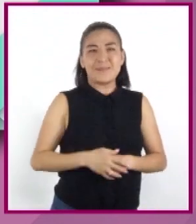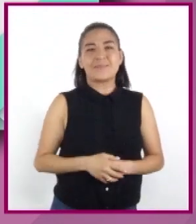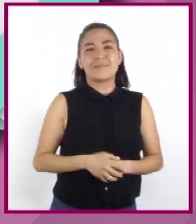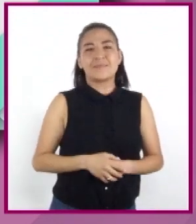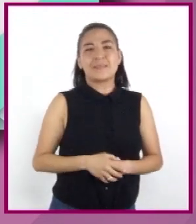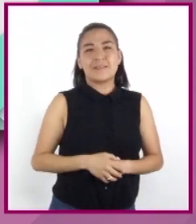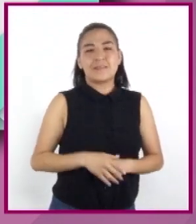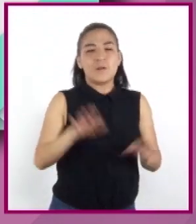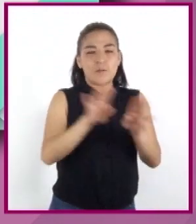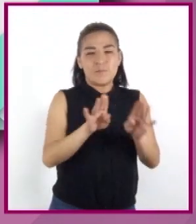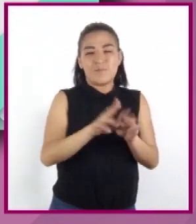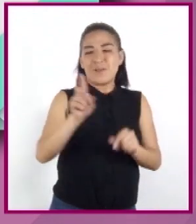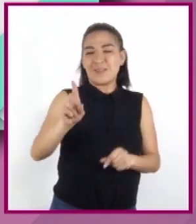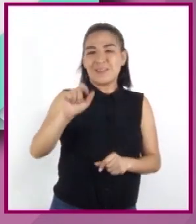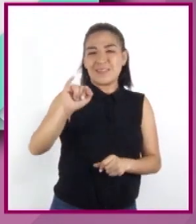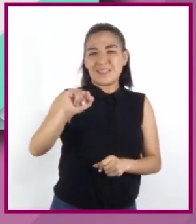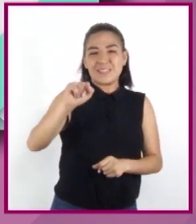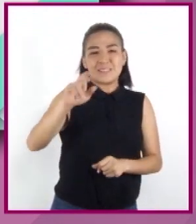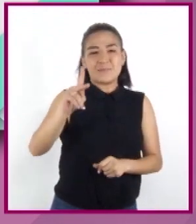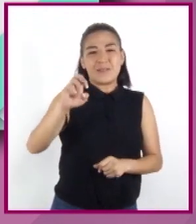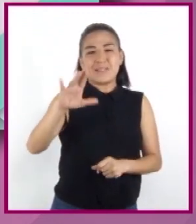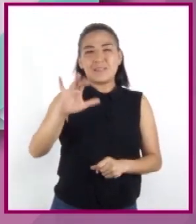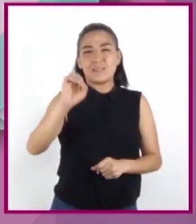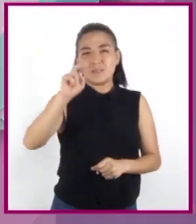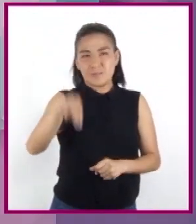de dispersión o el histograma.